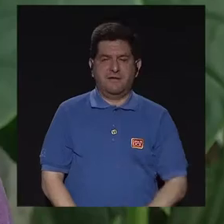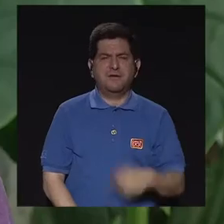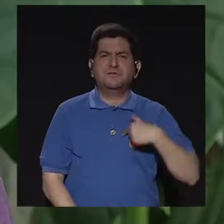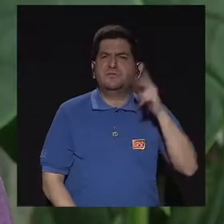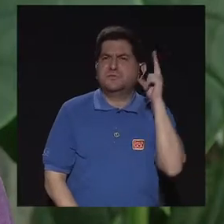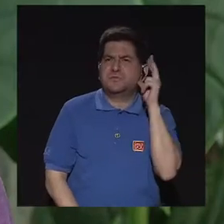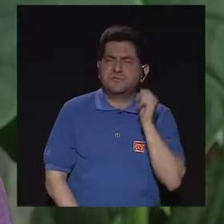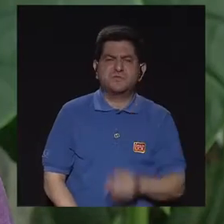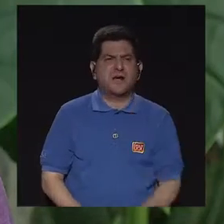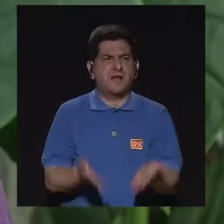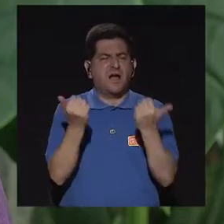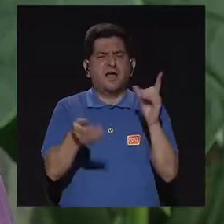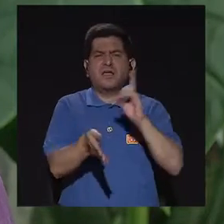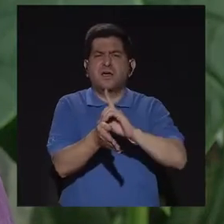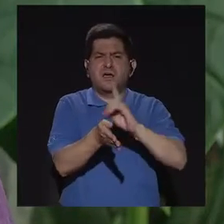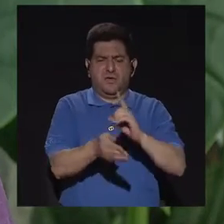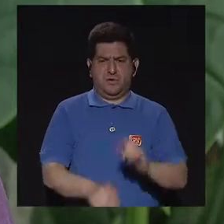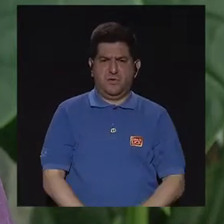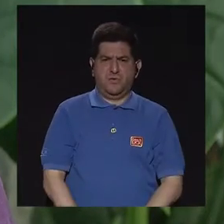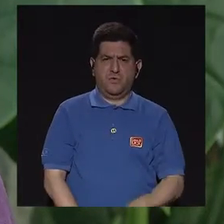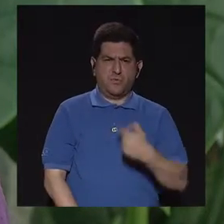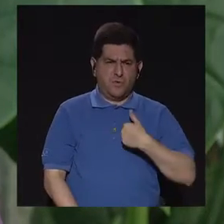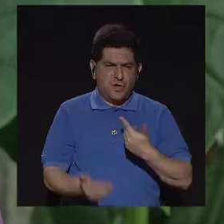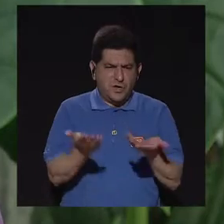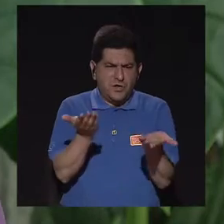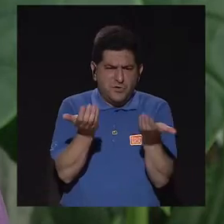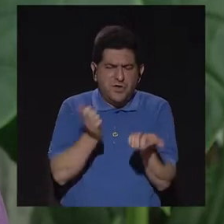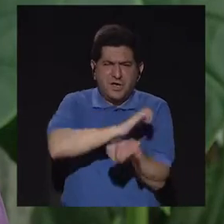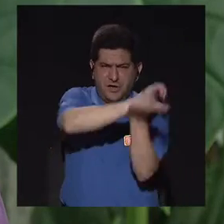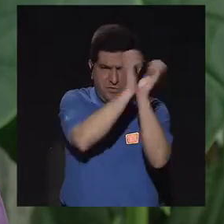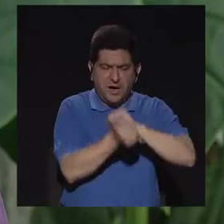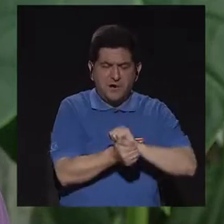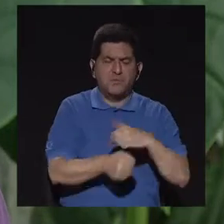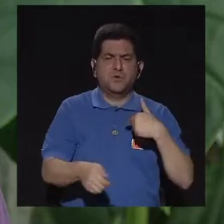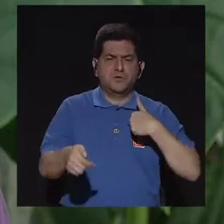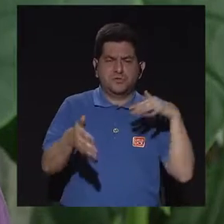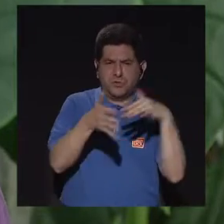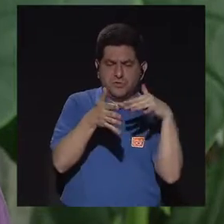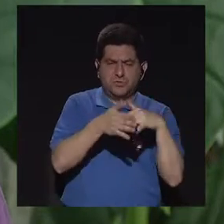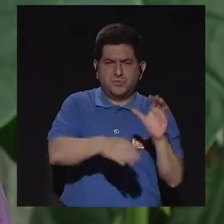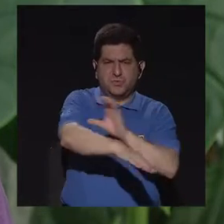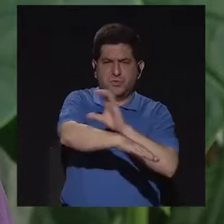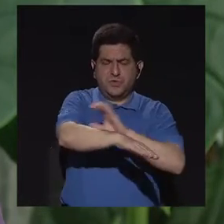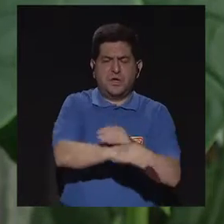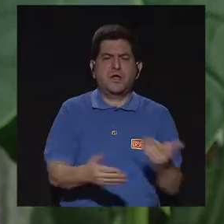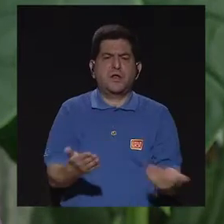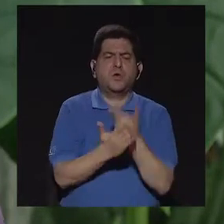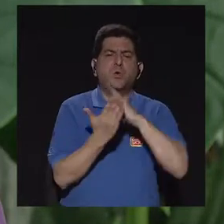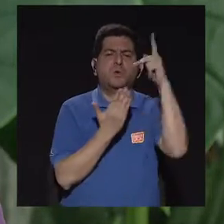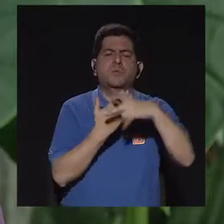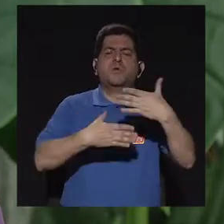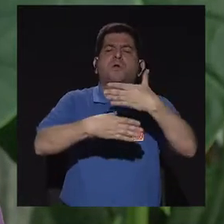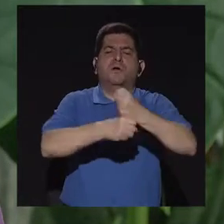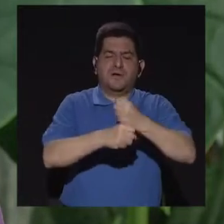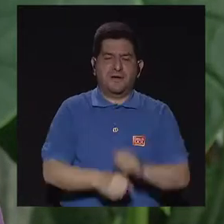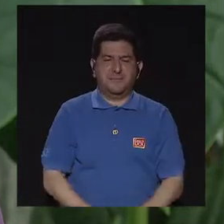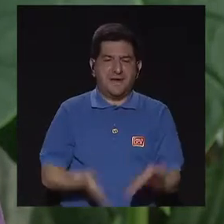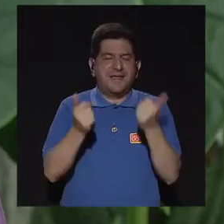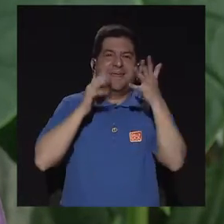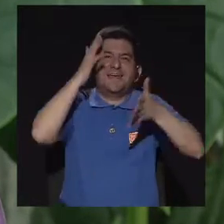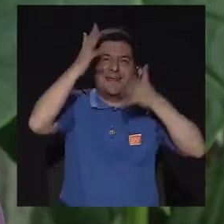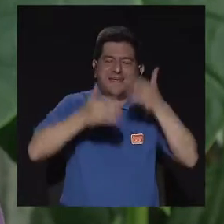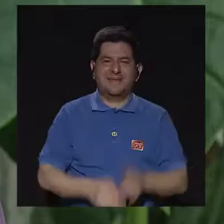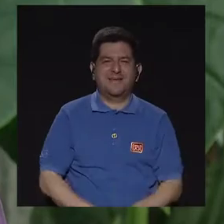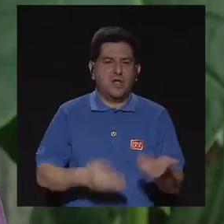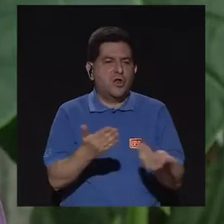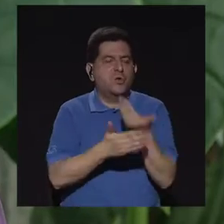gente que quiere ser doctor porque quiere ser el doctor que cambie algo. Quiere estudiar computación porque quiere ser el que haga un nuevo programa. Quieren como crear,